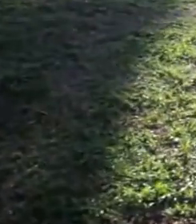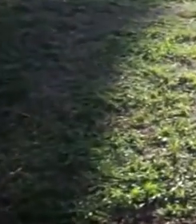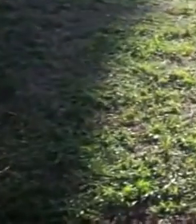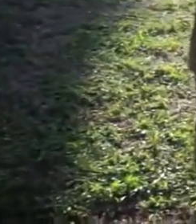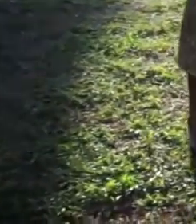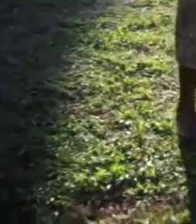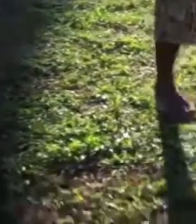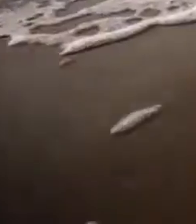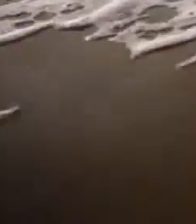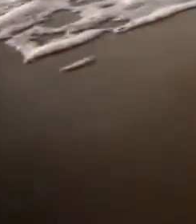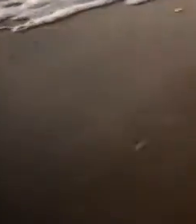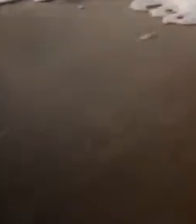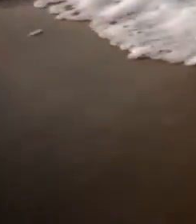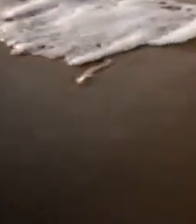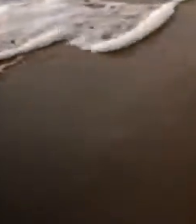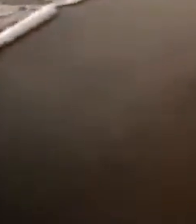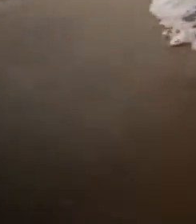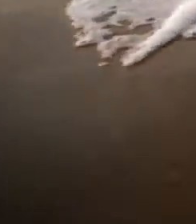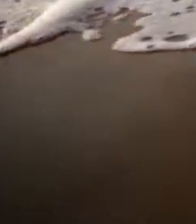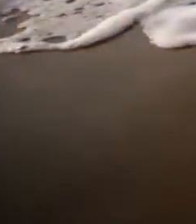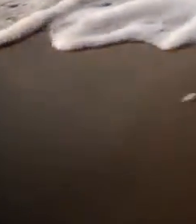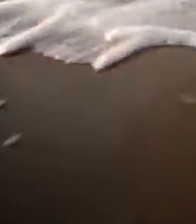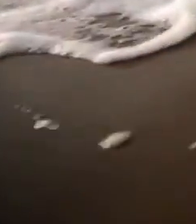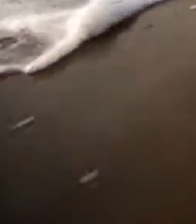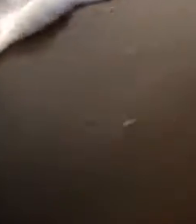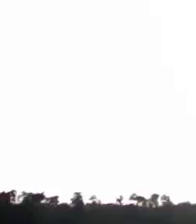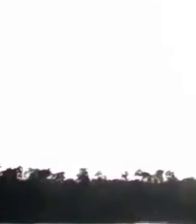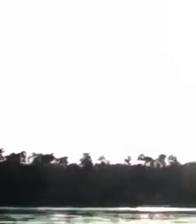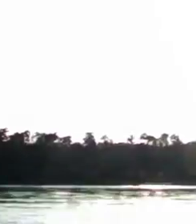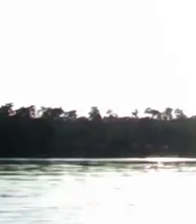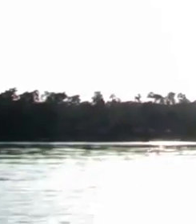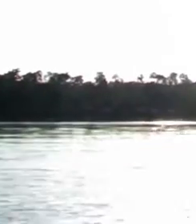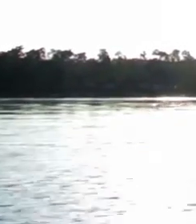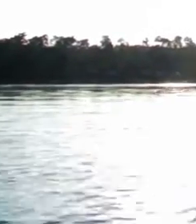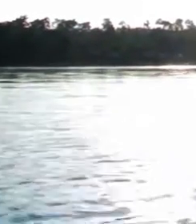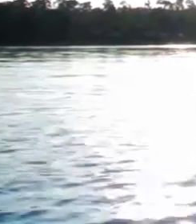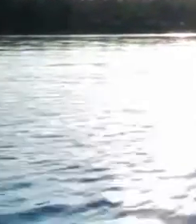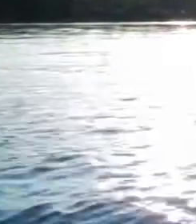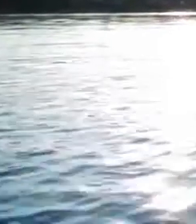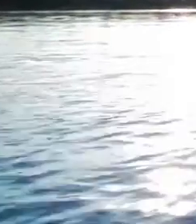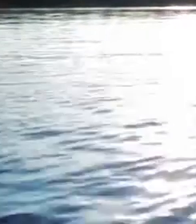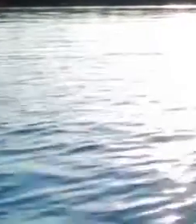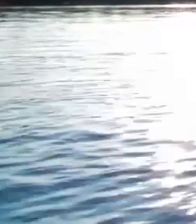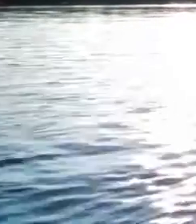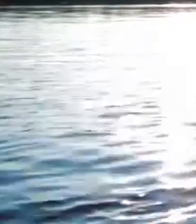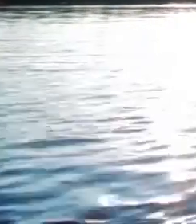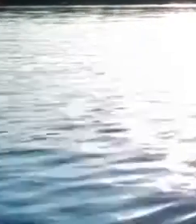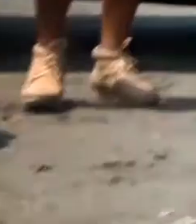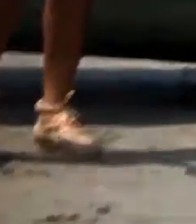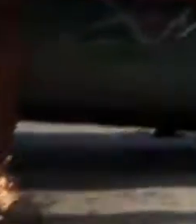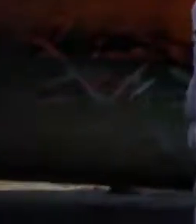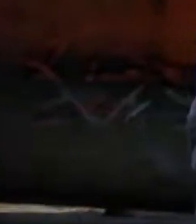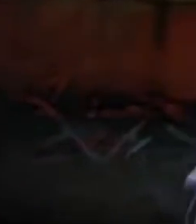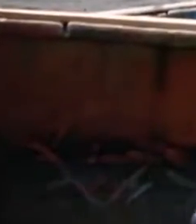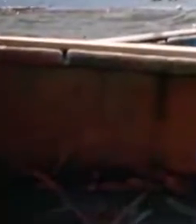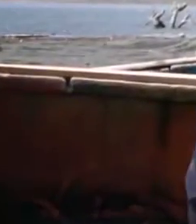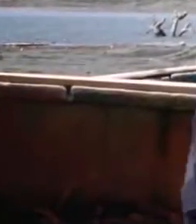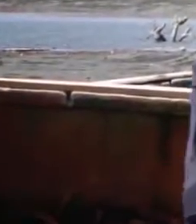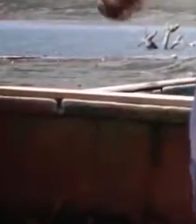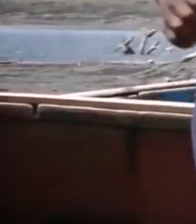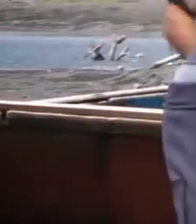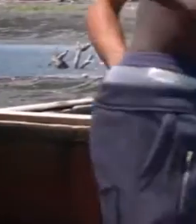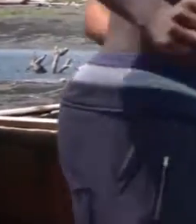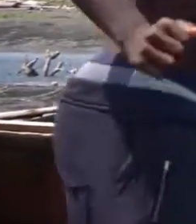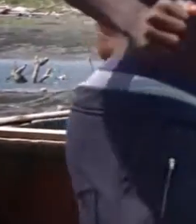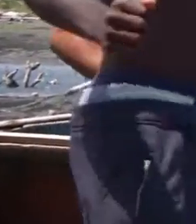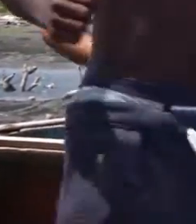En favor de una vida digna, actuamos con transparencia. Defensoría del Pueblo.